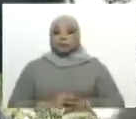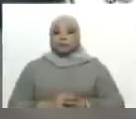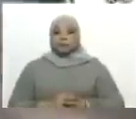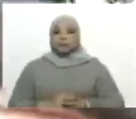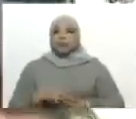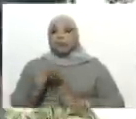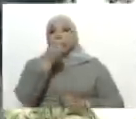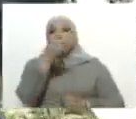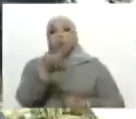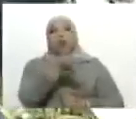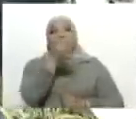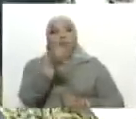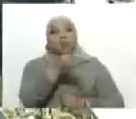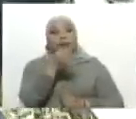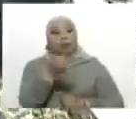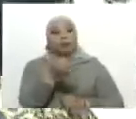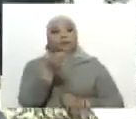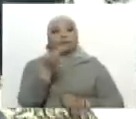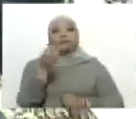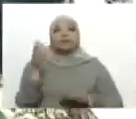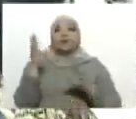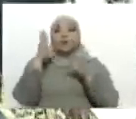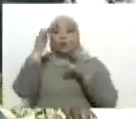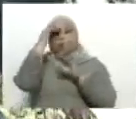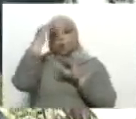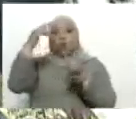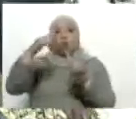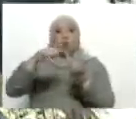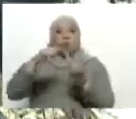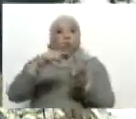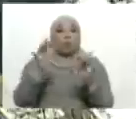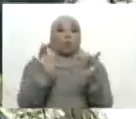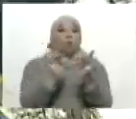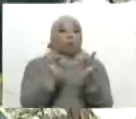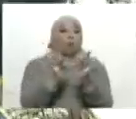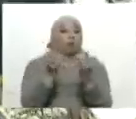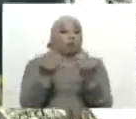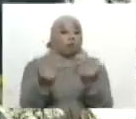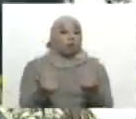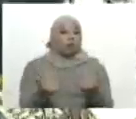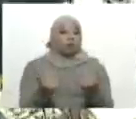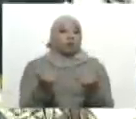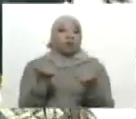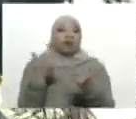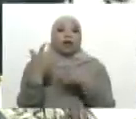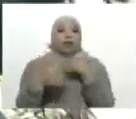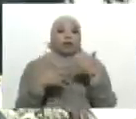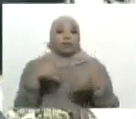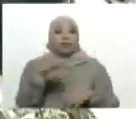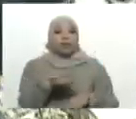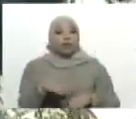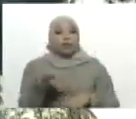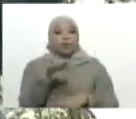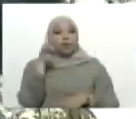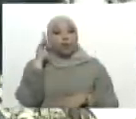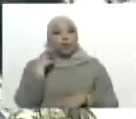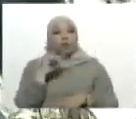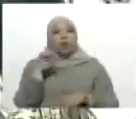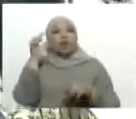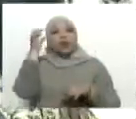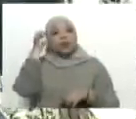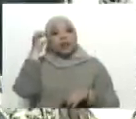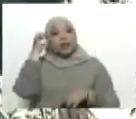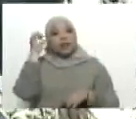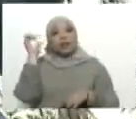Muy buenas tardes Así es transmitiendo en vivo directo desde la plaza Bolívar desde Caracas donde se realizan actos especiales con motivo de celebrarse